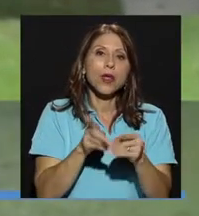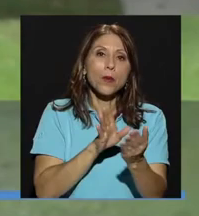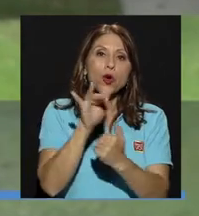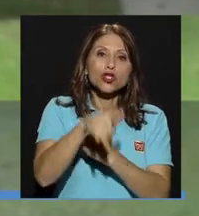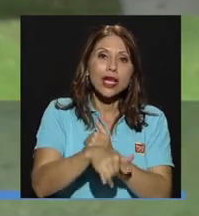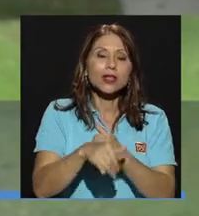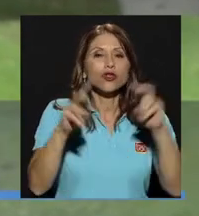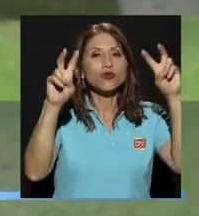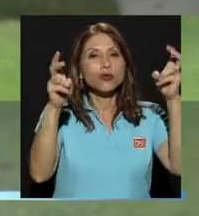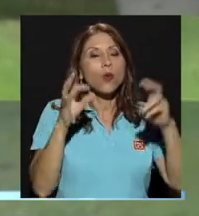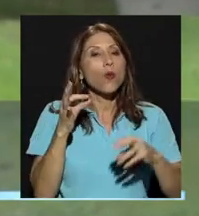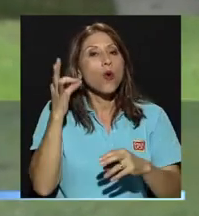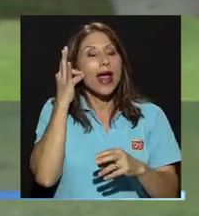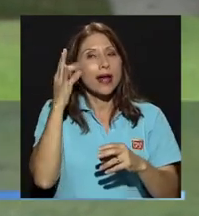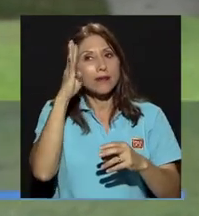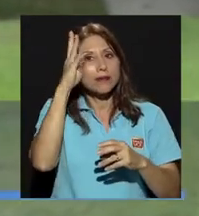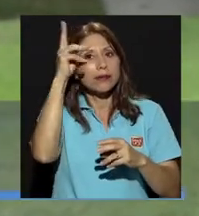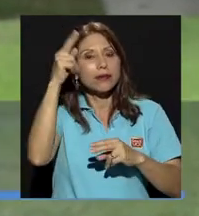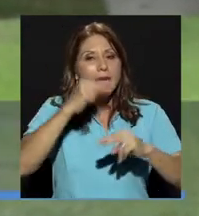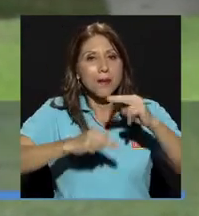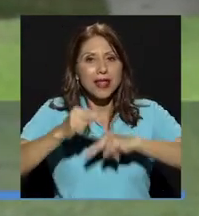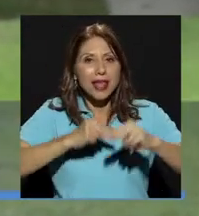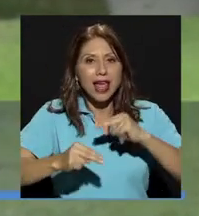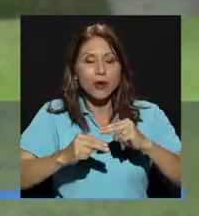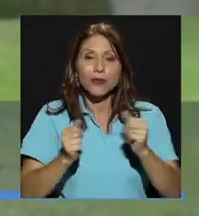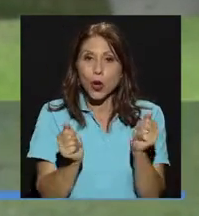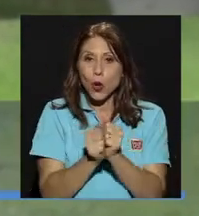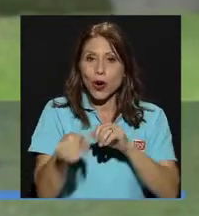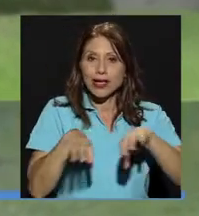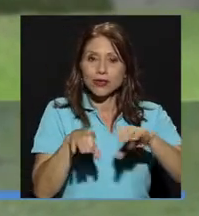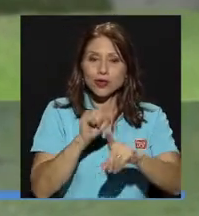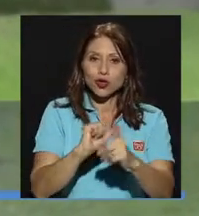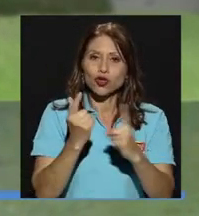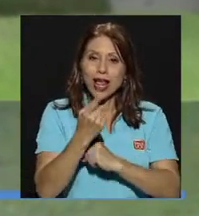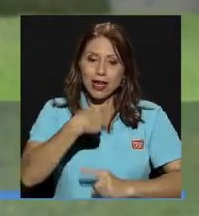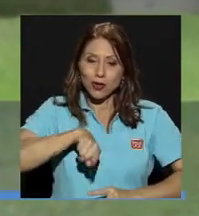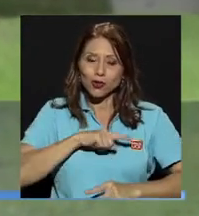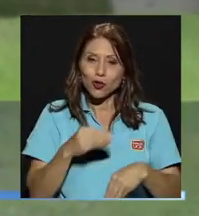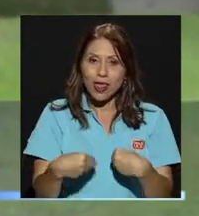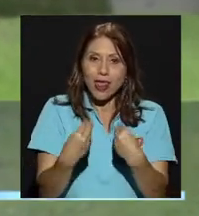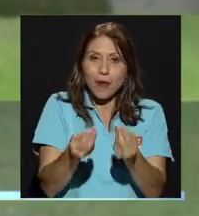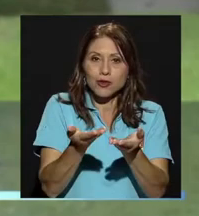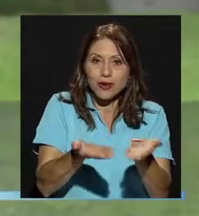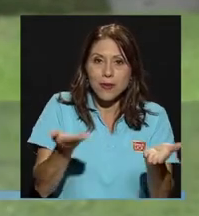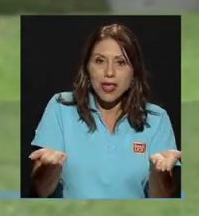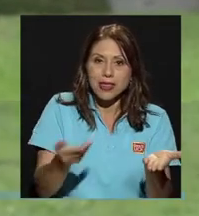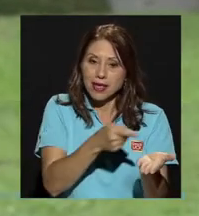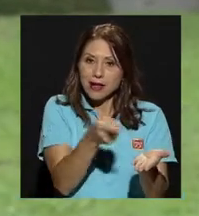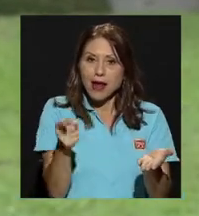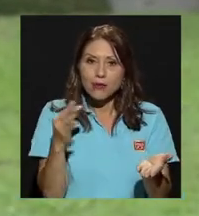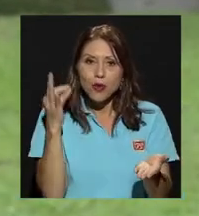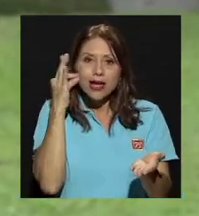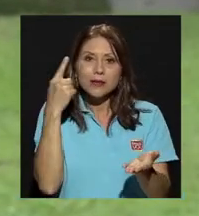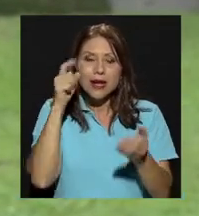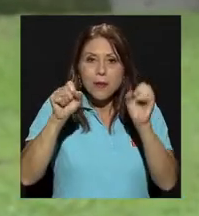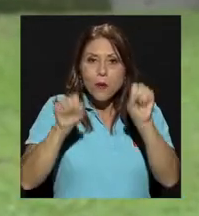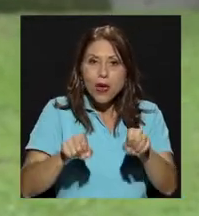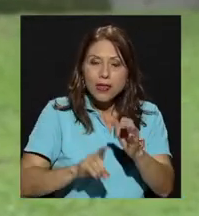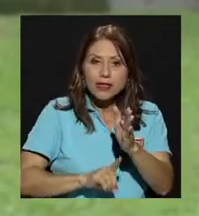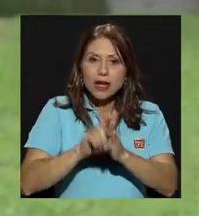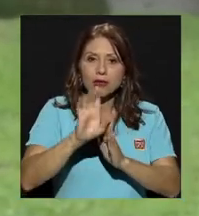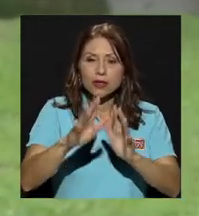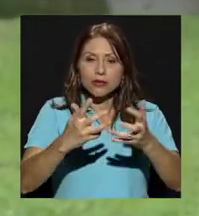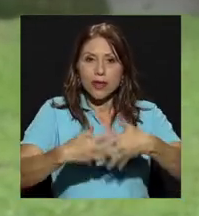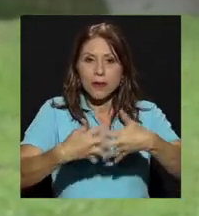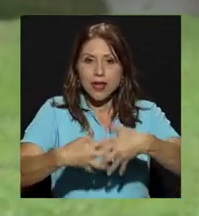de mujer emprendedora, en donde a través de la acción social le damos herramientas a las mujeres para que puedan